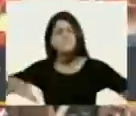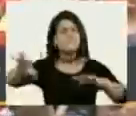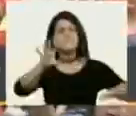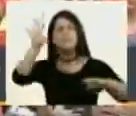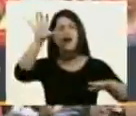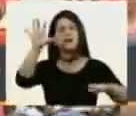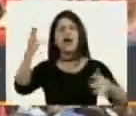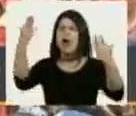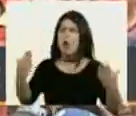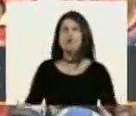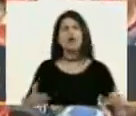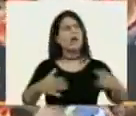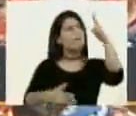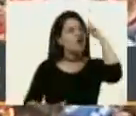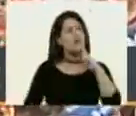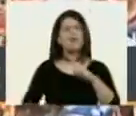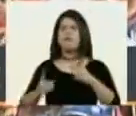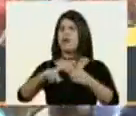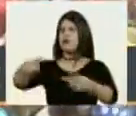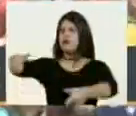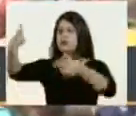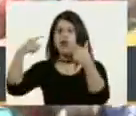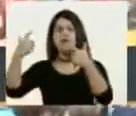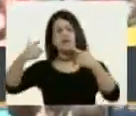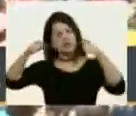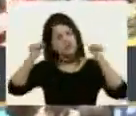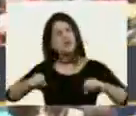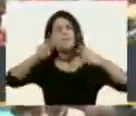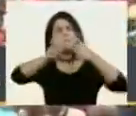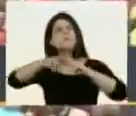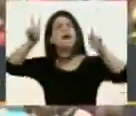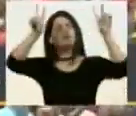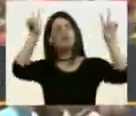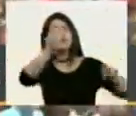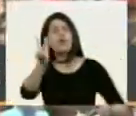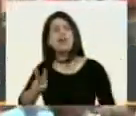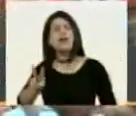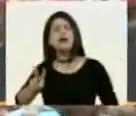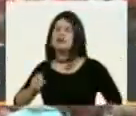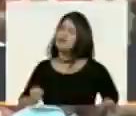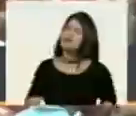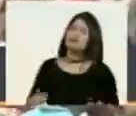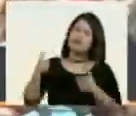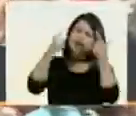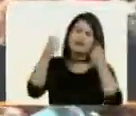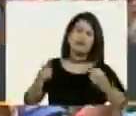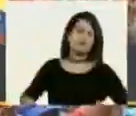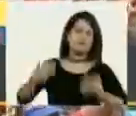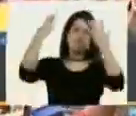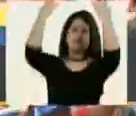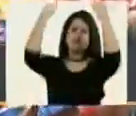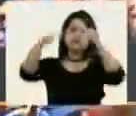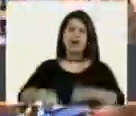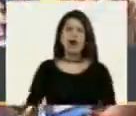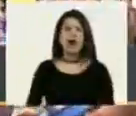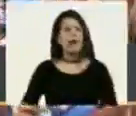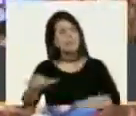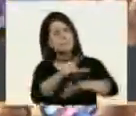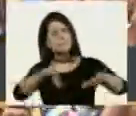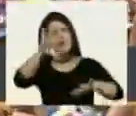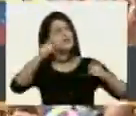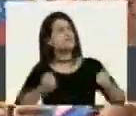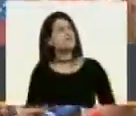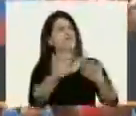con Bolívar es la paz de nuestro país. ¡Que viva Chávez! ¡Que viva la patria! ¡Que viva